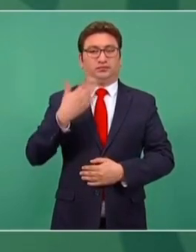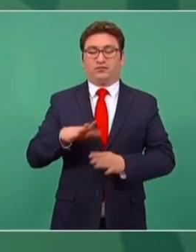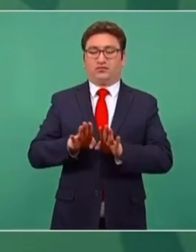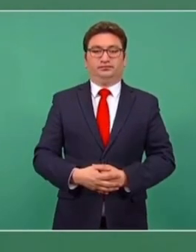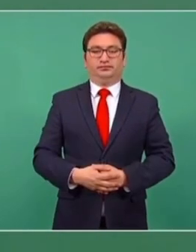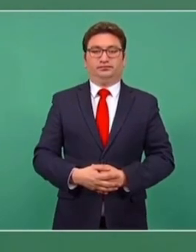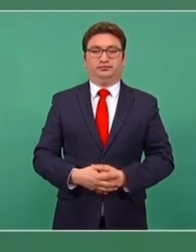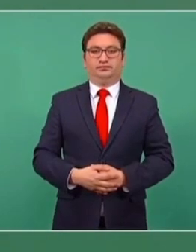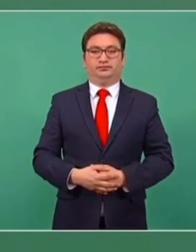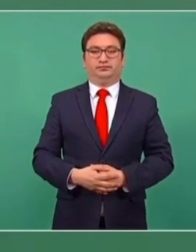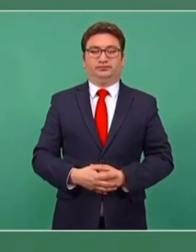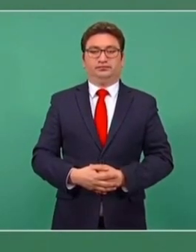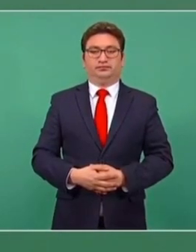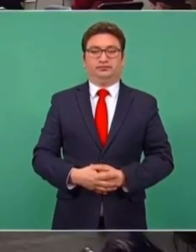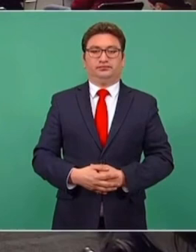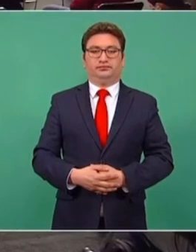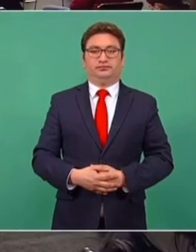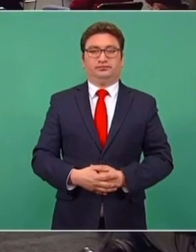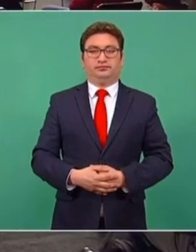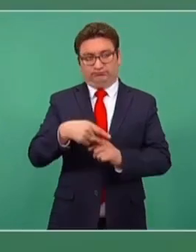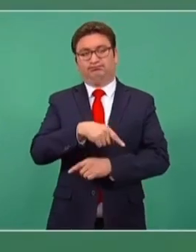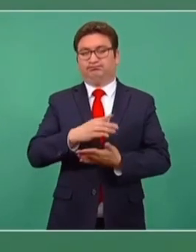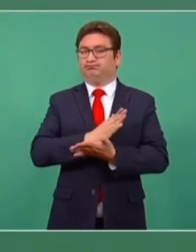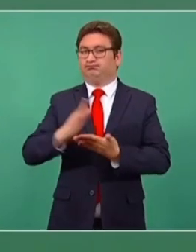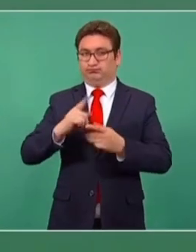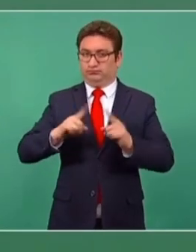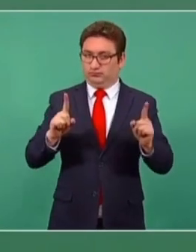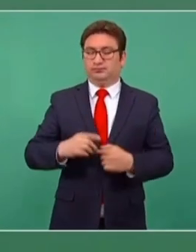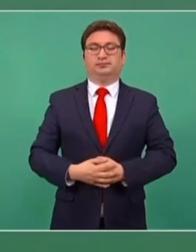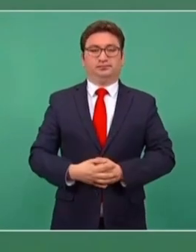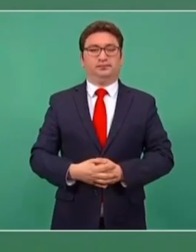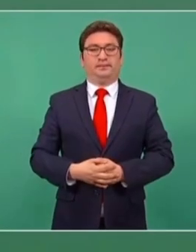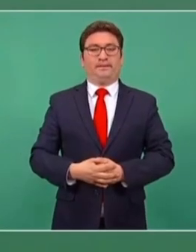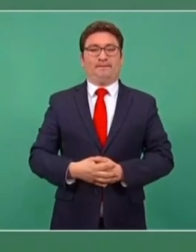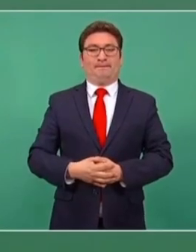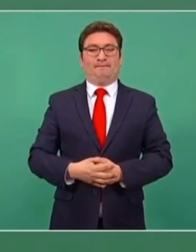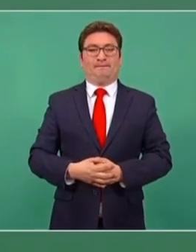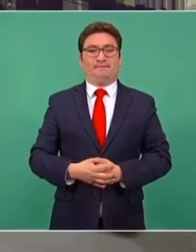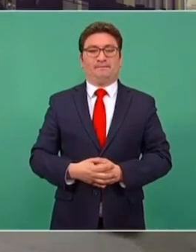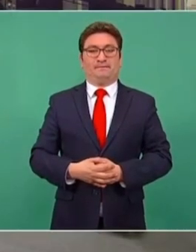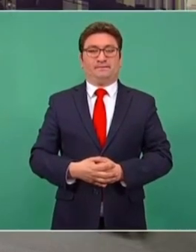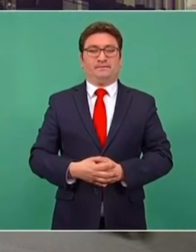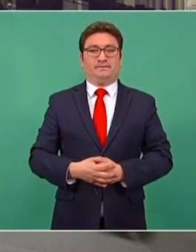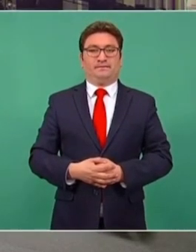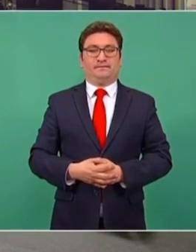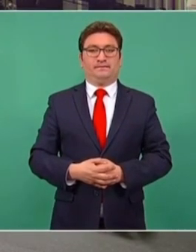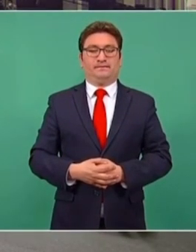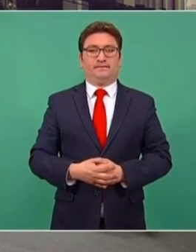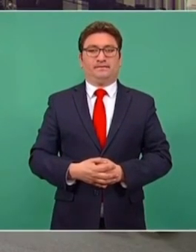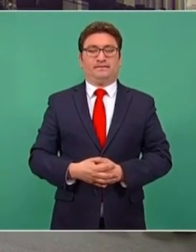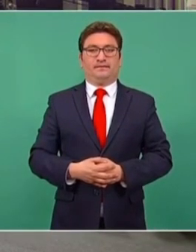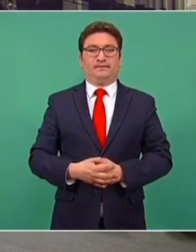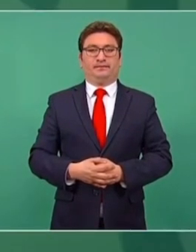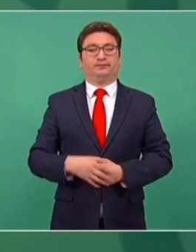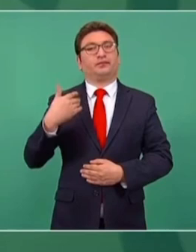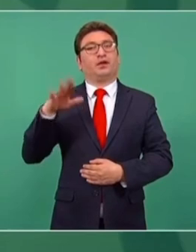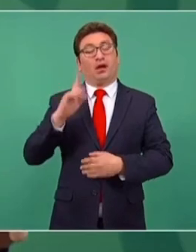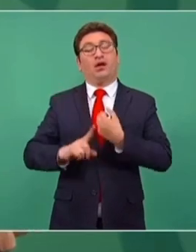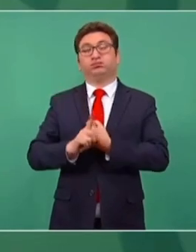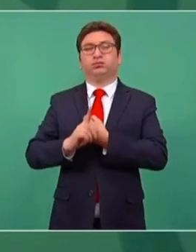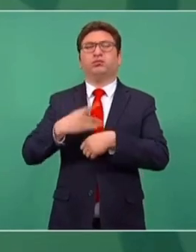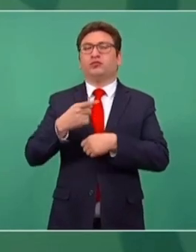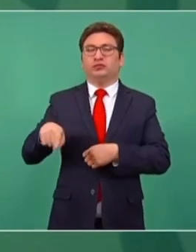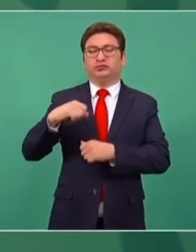autoridades y delincuencia. Ahora está pintada la raya. Entonces, a pesar de que se enraizó ese